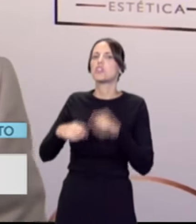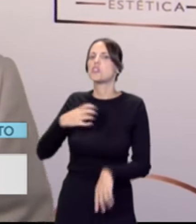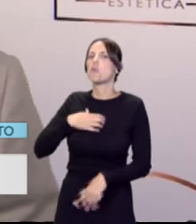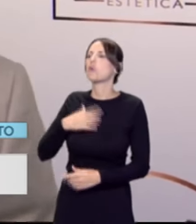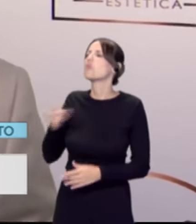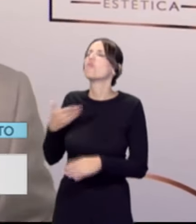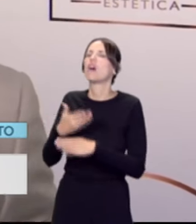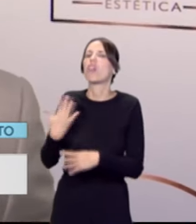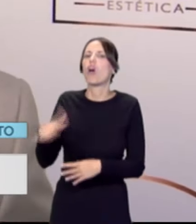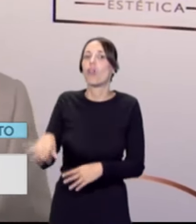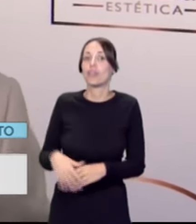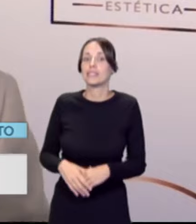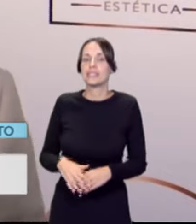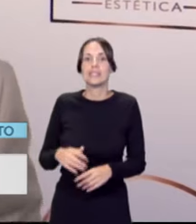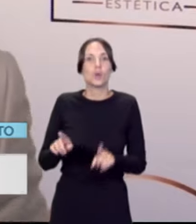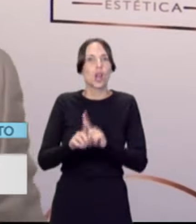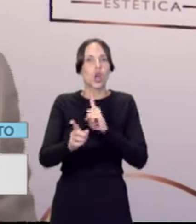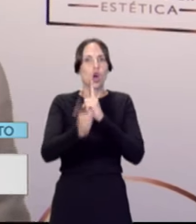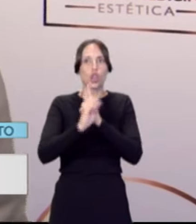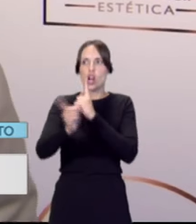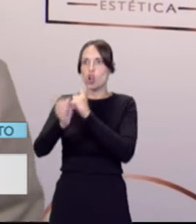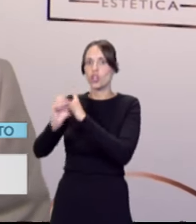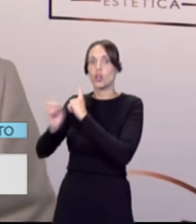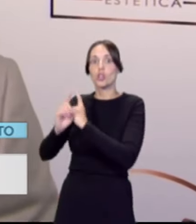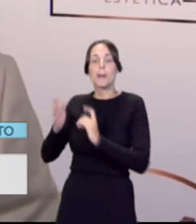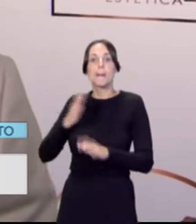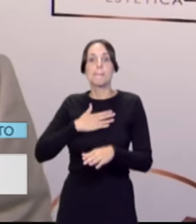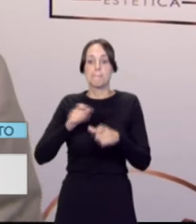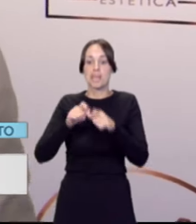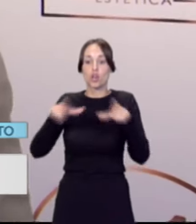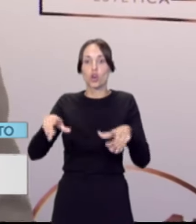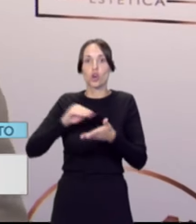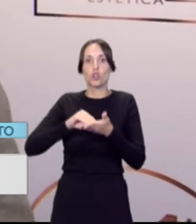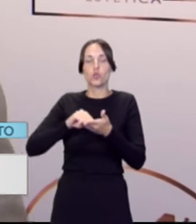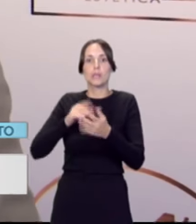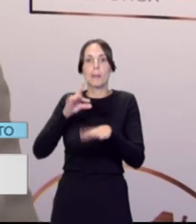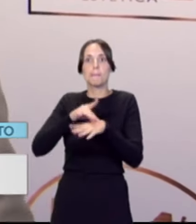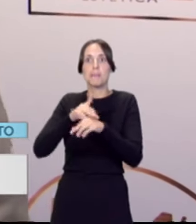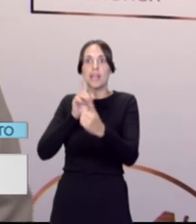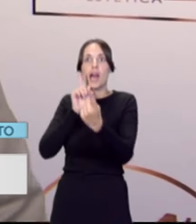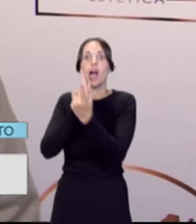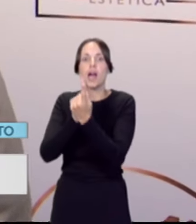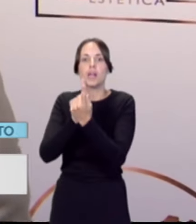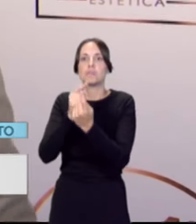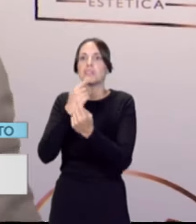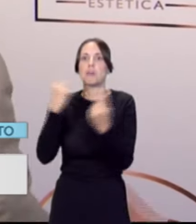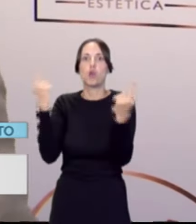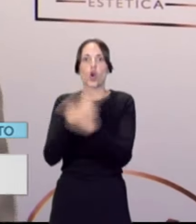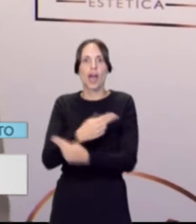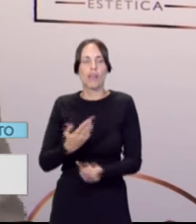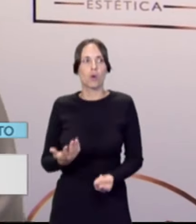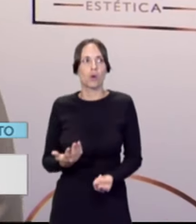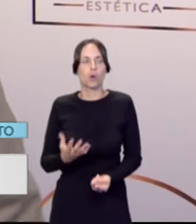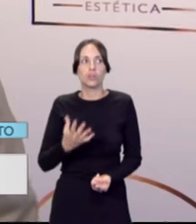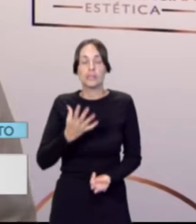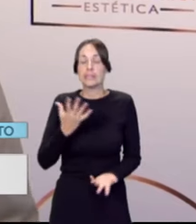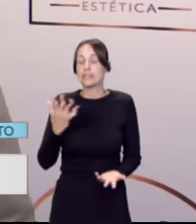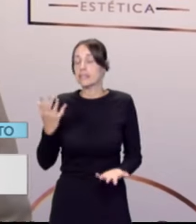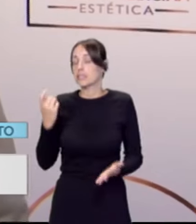iba, a mí pues me bloqueaban mis consultas médicas, gente porque decía que ahí yo esa gente no la tenía. En fin, ha sido tan duro